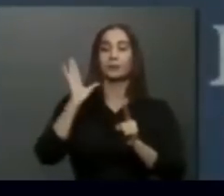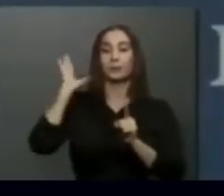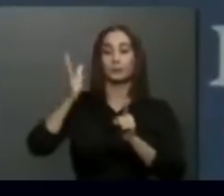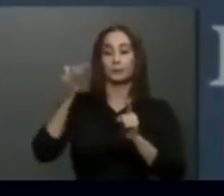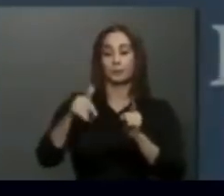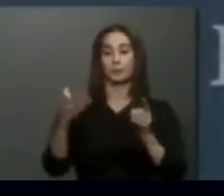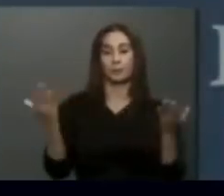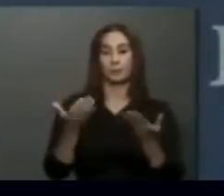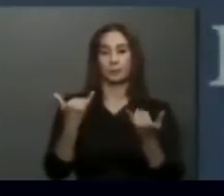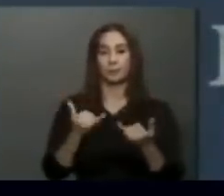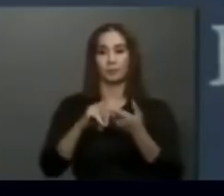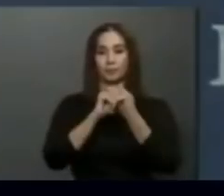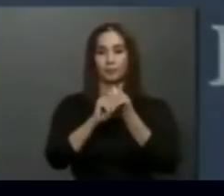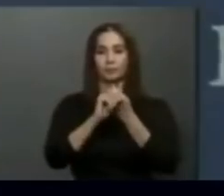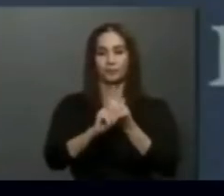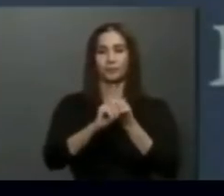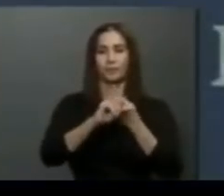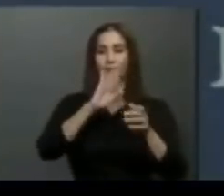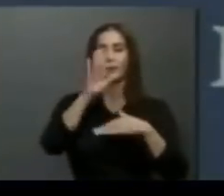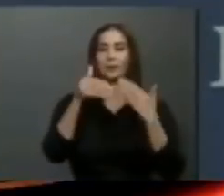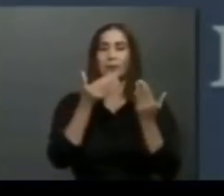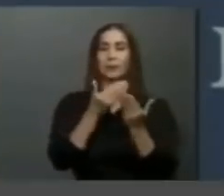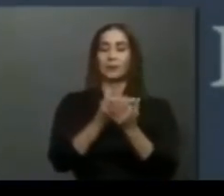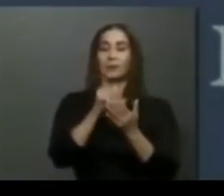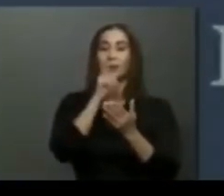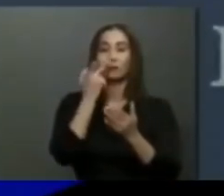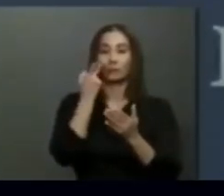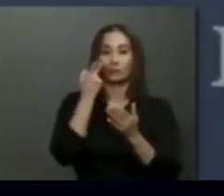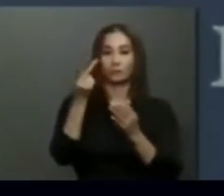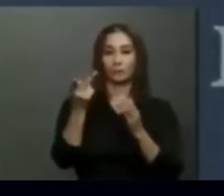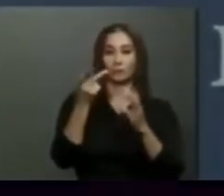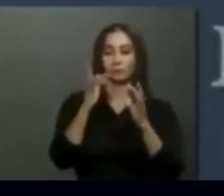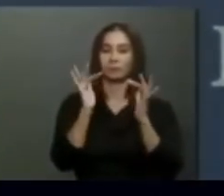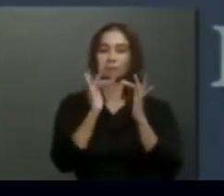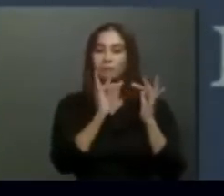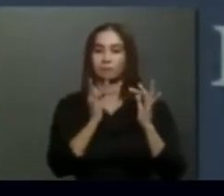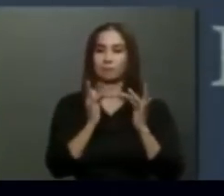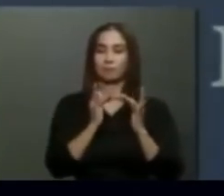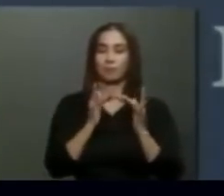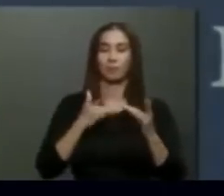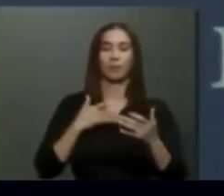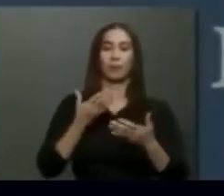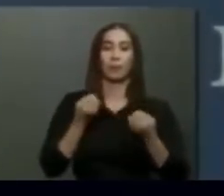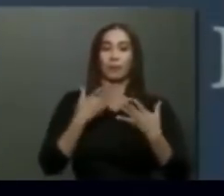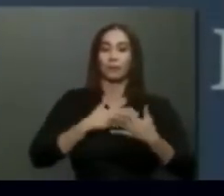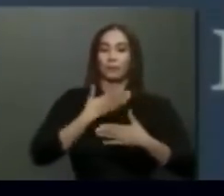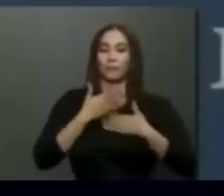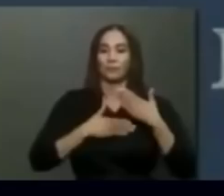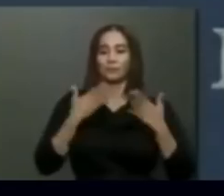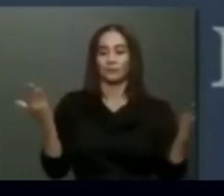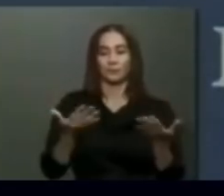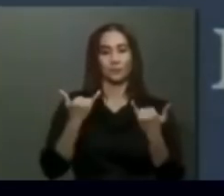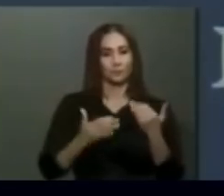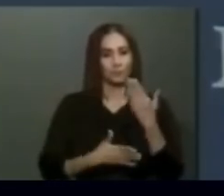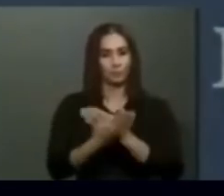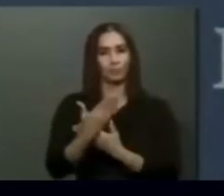aquí presentes, amigos y amigas, y sobre todo a quienes nos siguen en las redes sociales, les digo que estoy muy contenta de encontrarme aquí